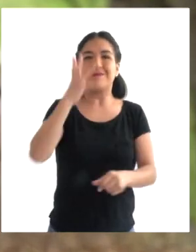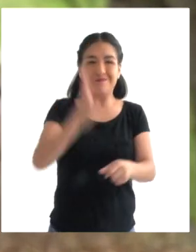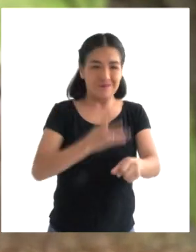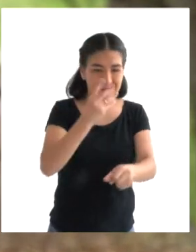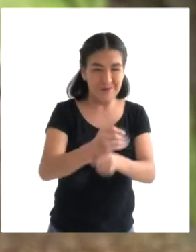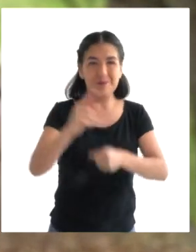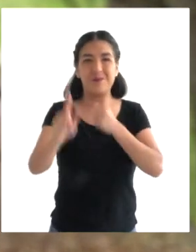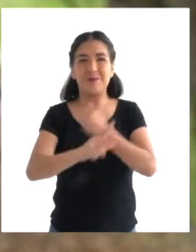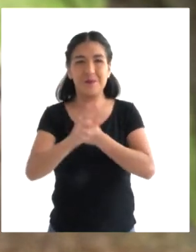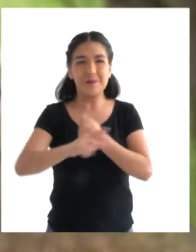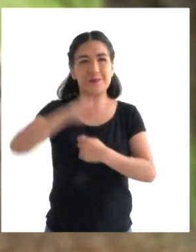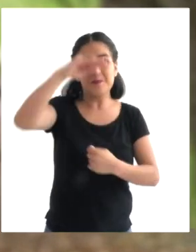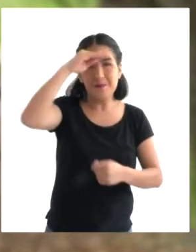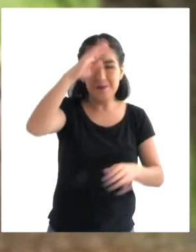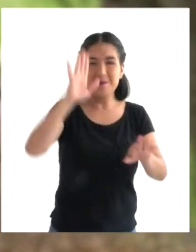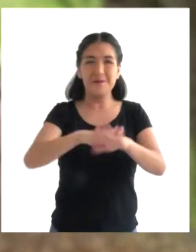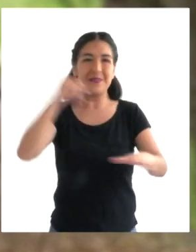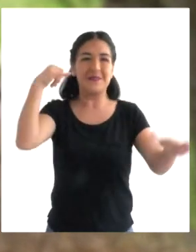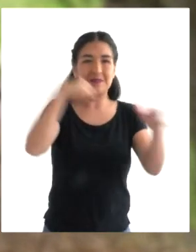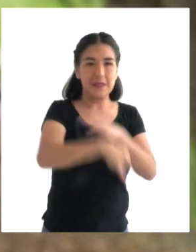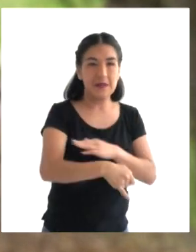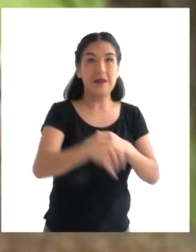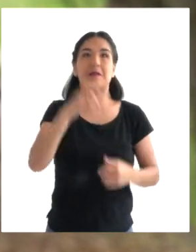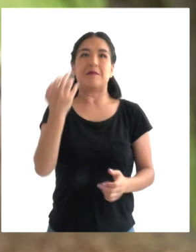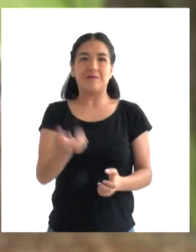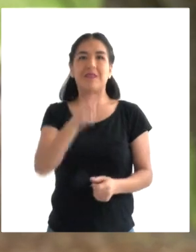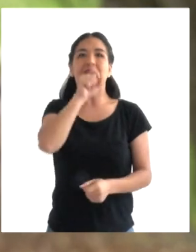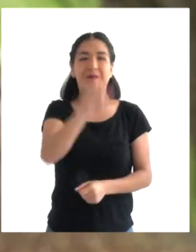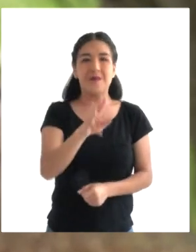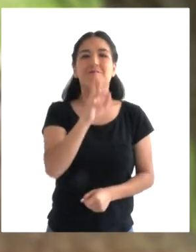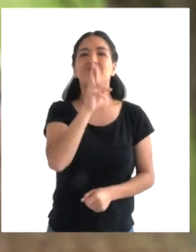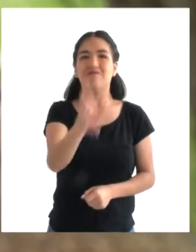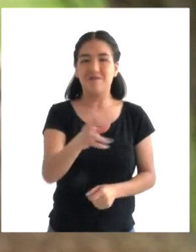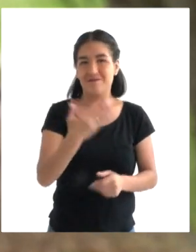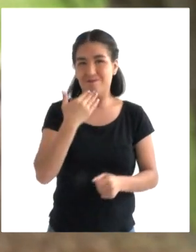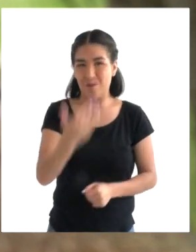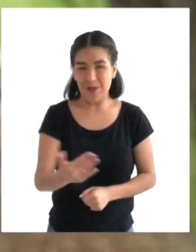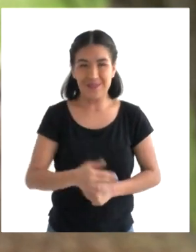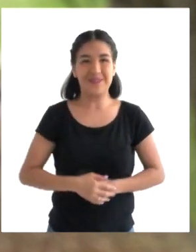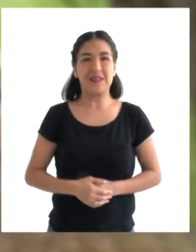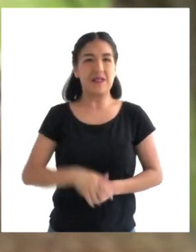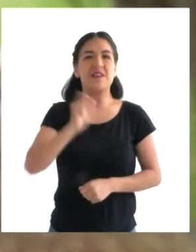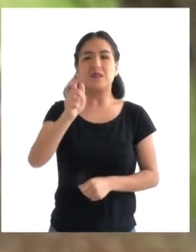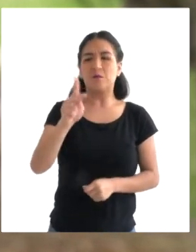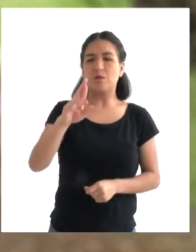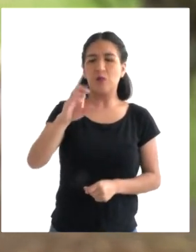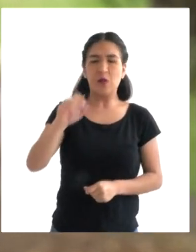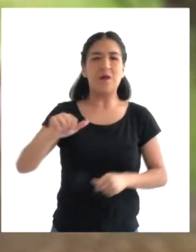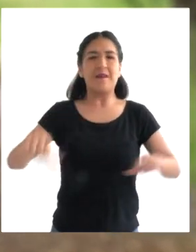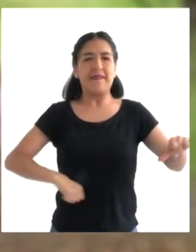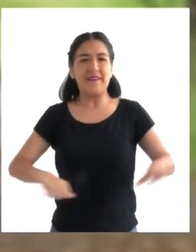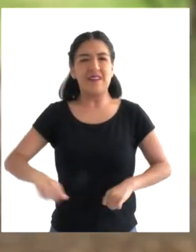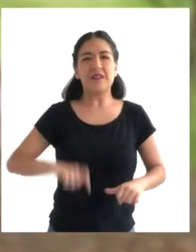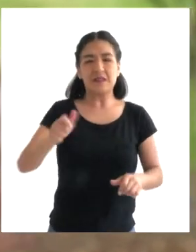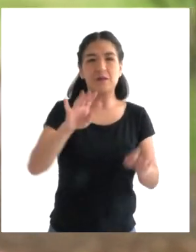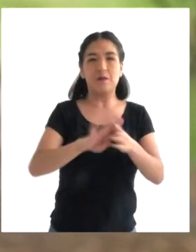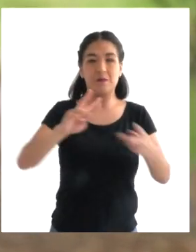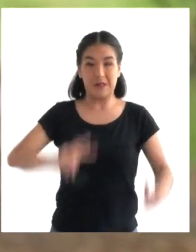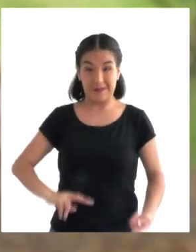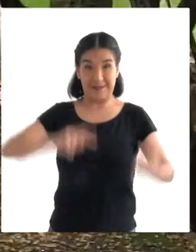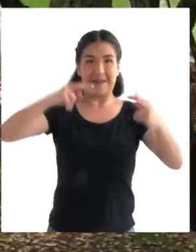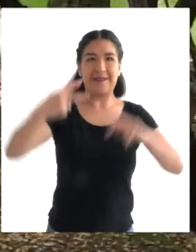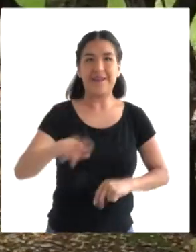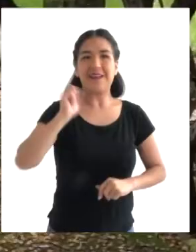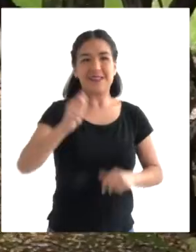problemas y por lo tanto que tenga muy buenos resultados. Se considera que ser proactivo es todo lo contrario a ser